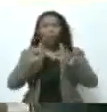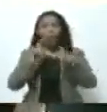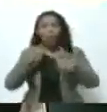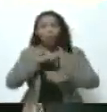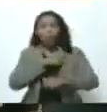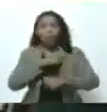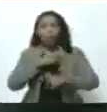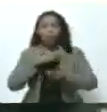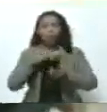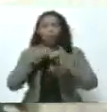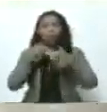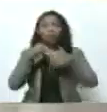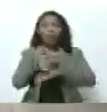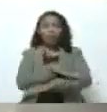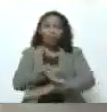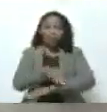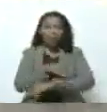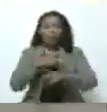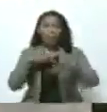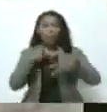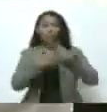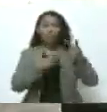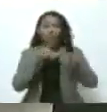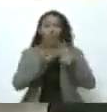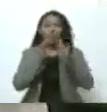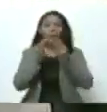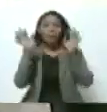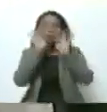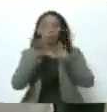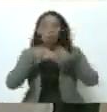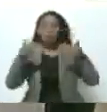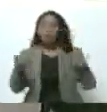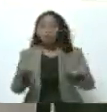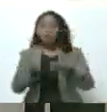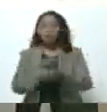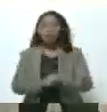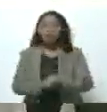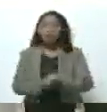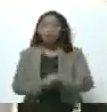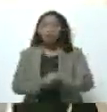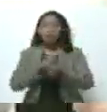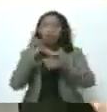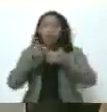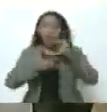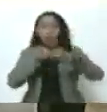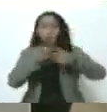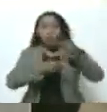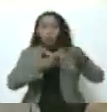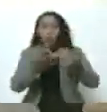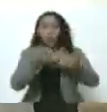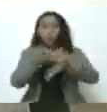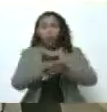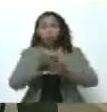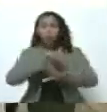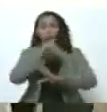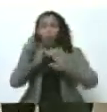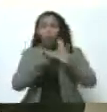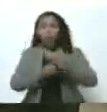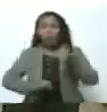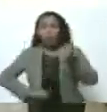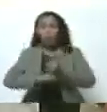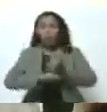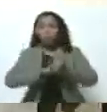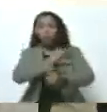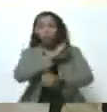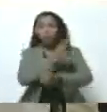nuestros agrourbanos, la producción familiar, ¿verdad? De manera tal, bueno, de que a través de esta política nos integremos y fortalezcamos todo lo que es la